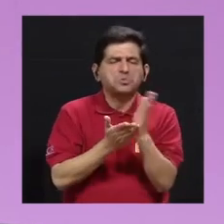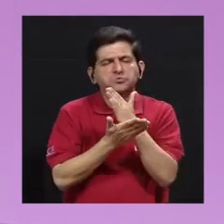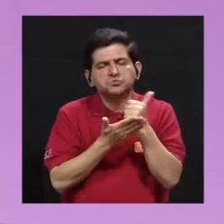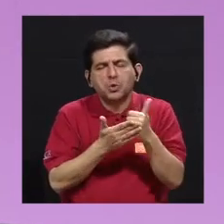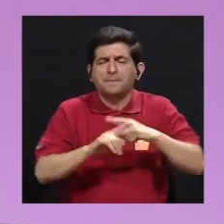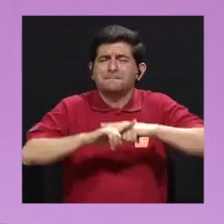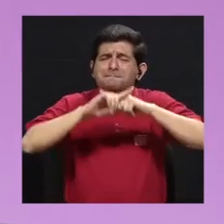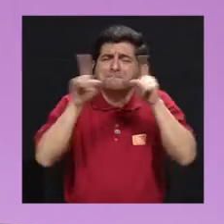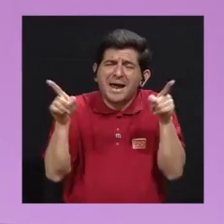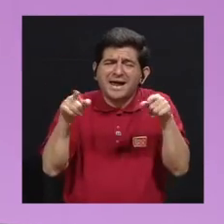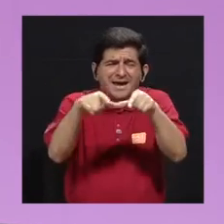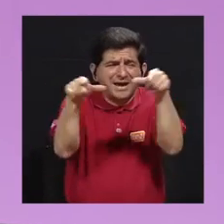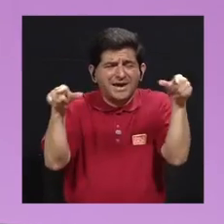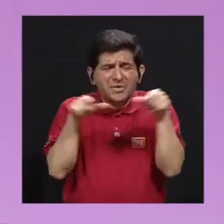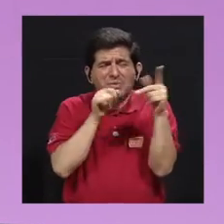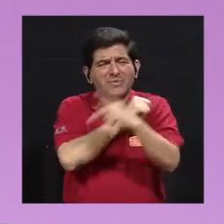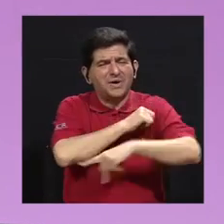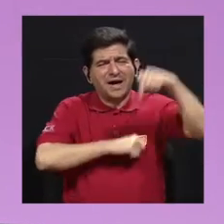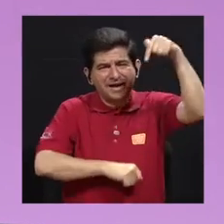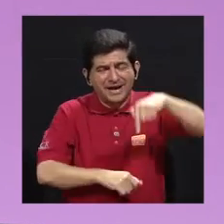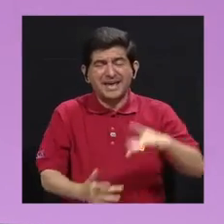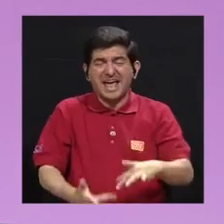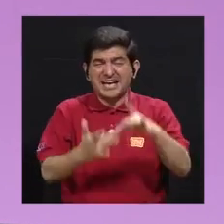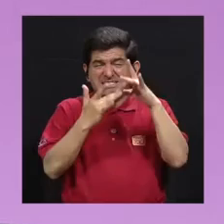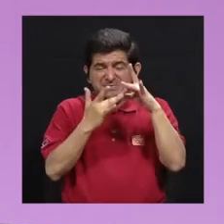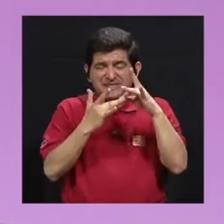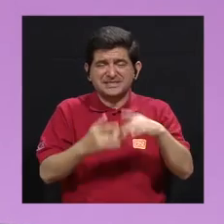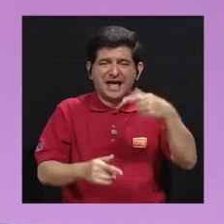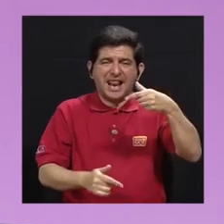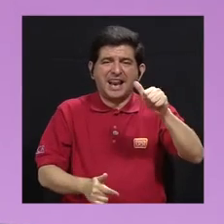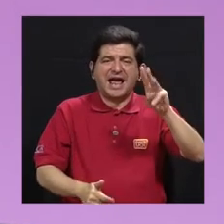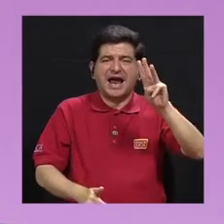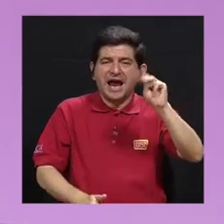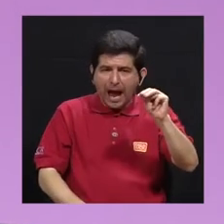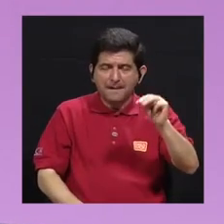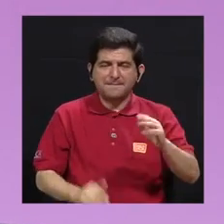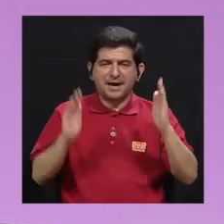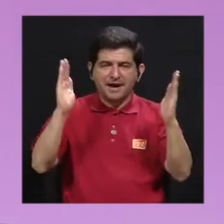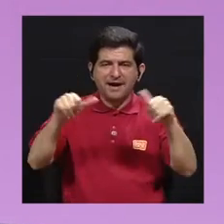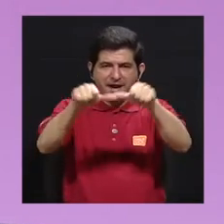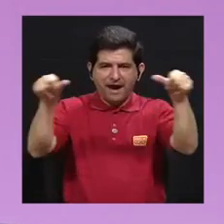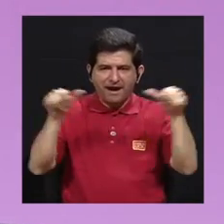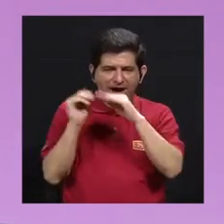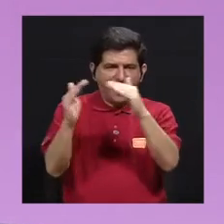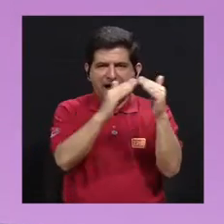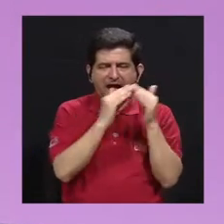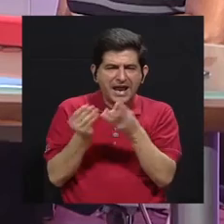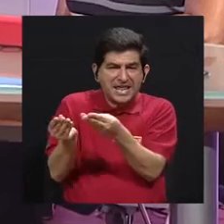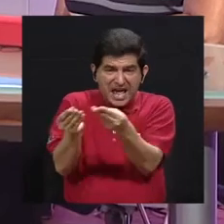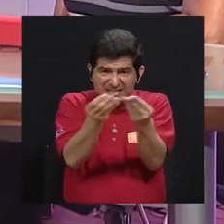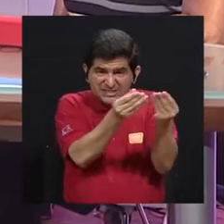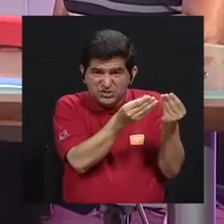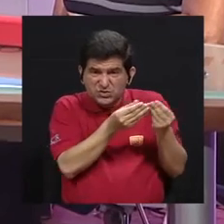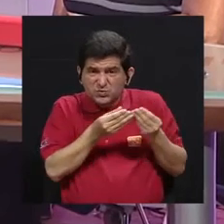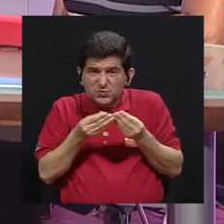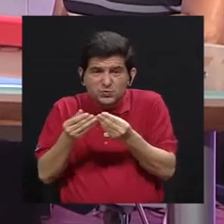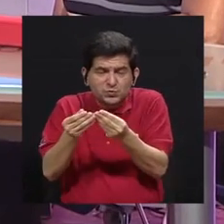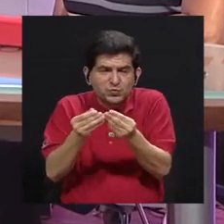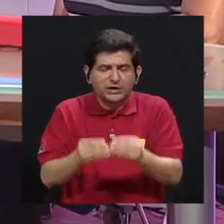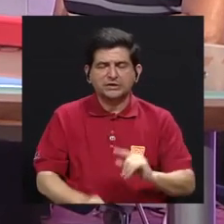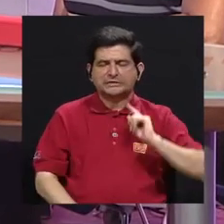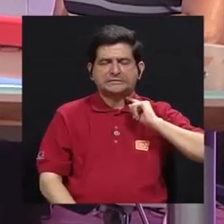terreno pero los terrenos en este país y sobre todo en el gran área metropolitana el suelo cada vez